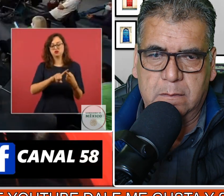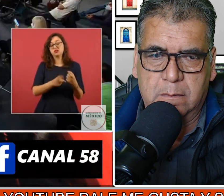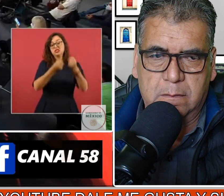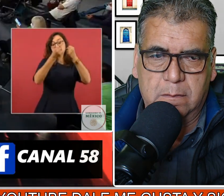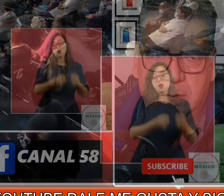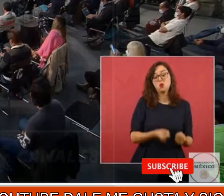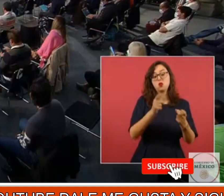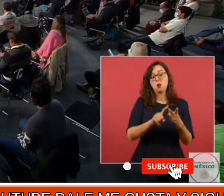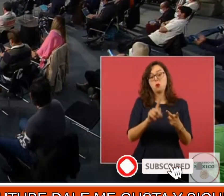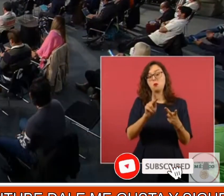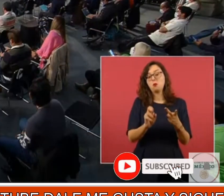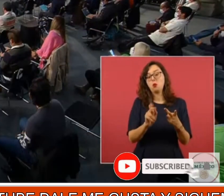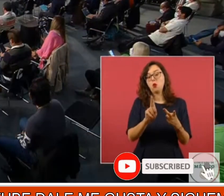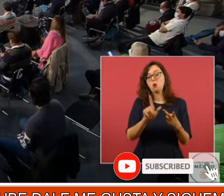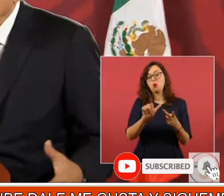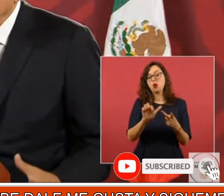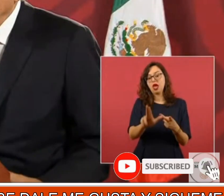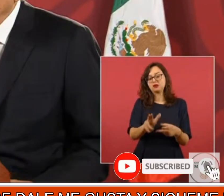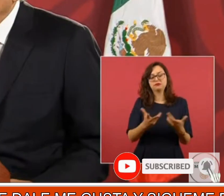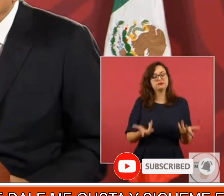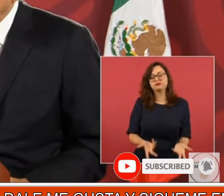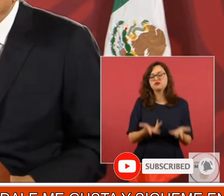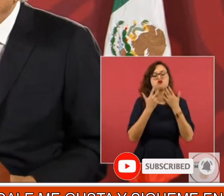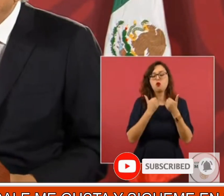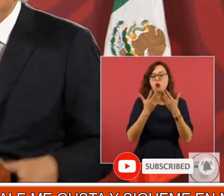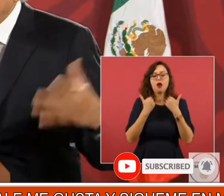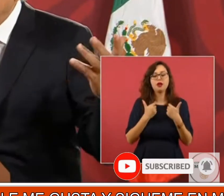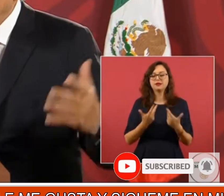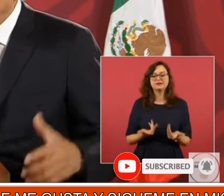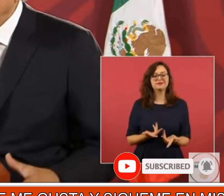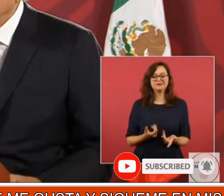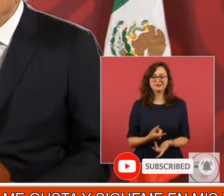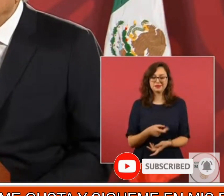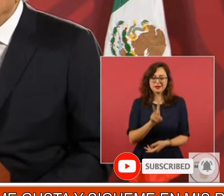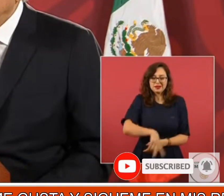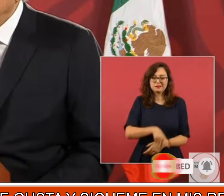era popular, pues. Era una farsa.